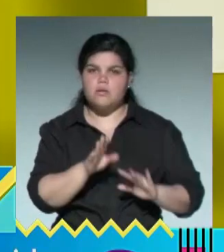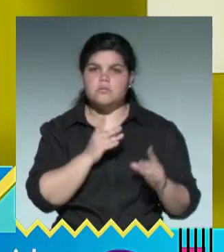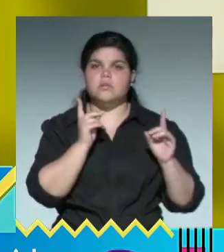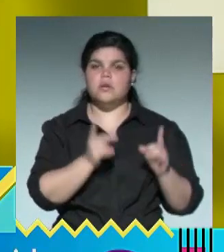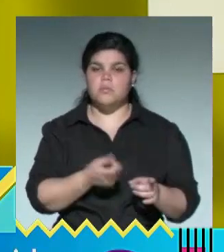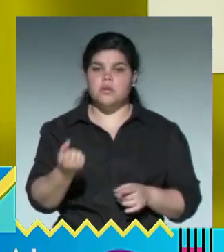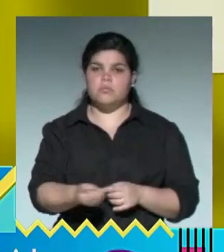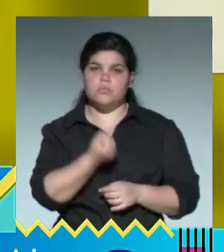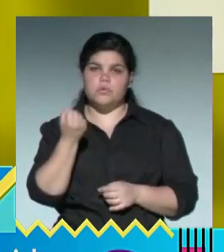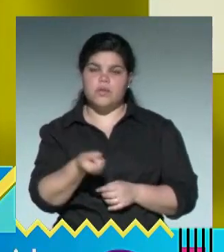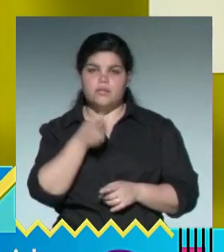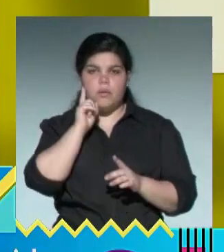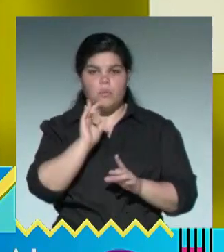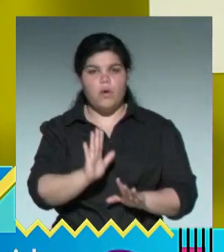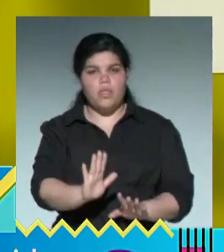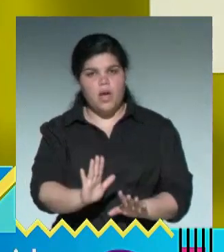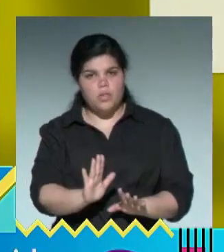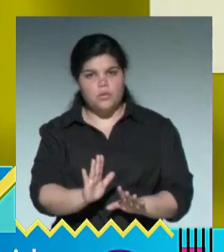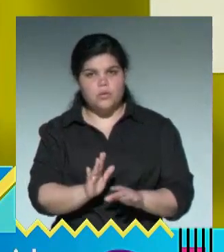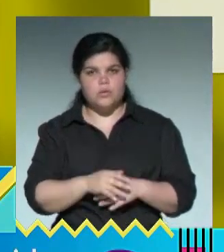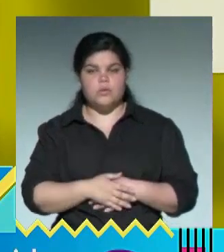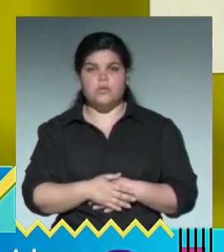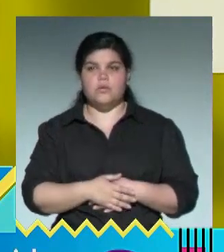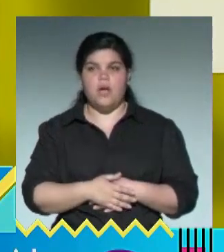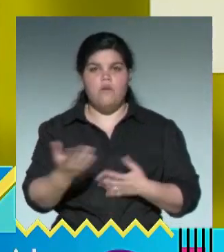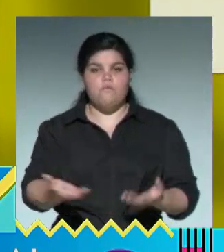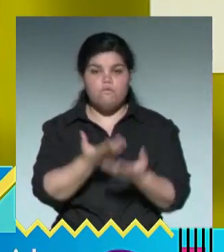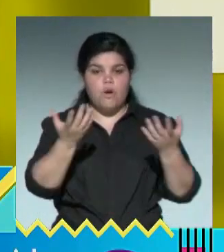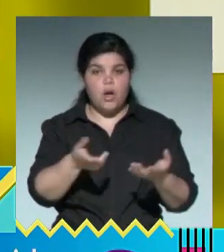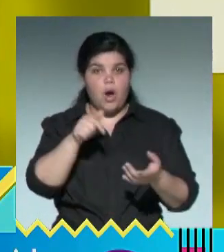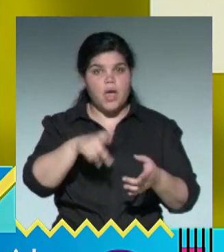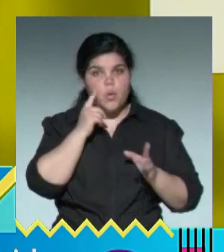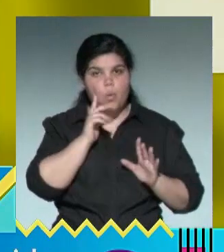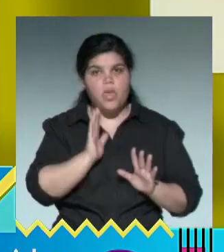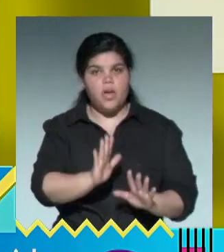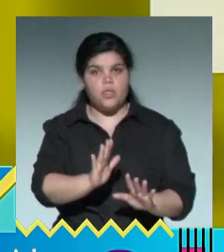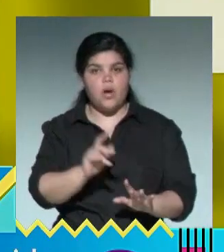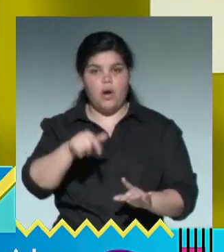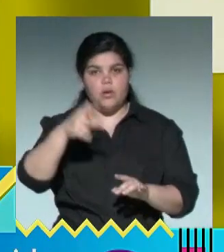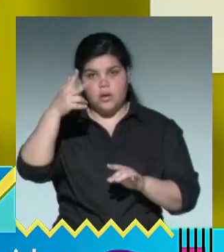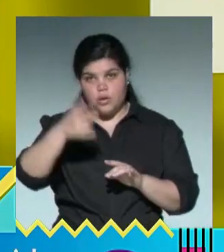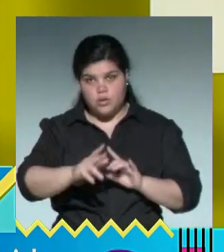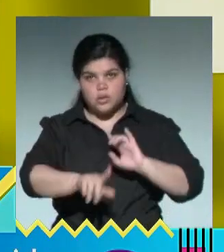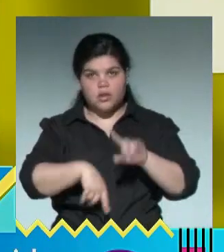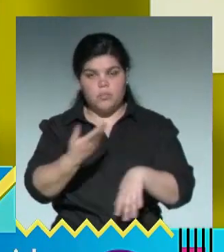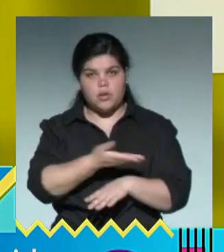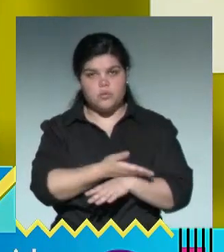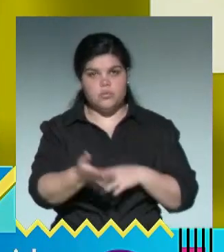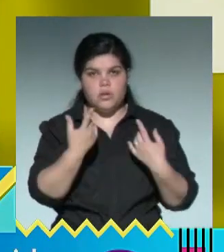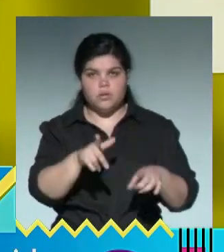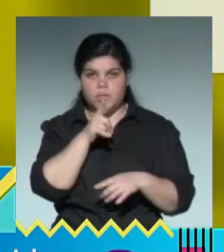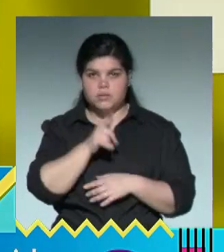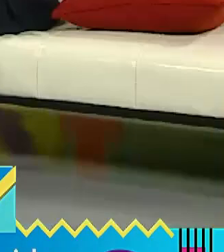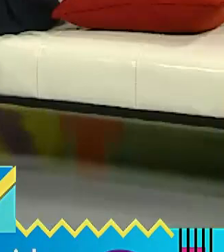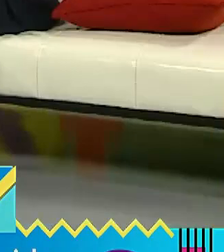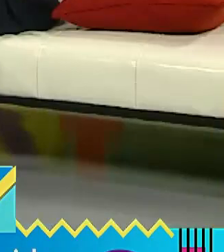tiene que ver con la precaución al momento de utilizar fuego, ¿sí?, de manejar el fuego. Nos vamos a ir a un corte y enseguida vamos a continuar con más distintos